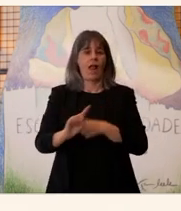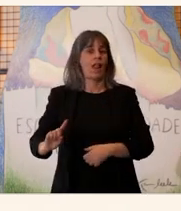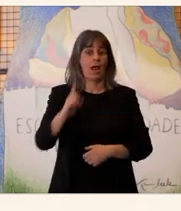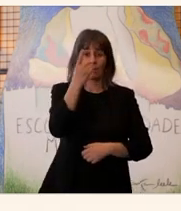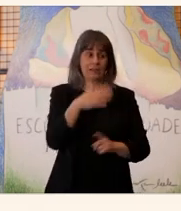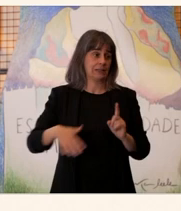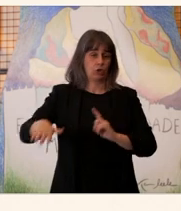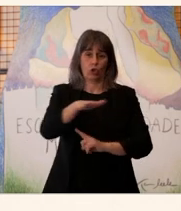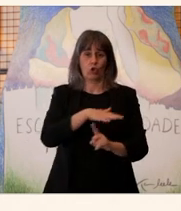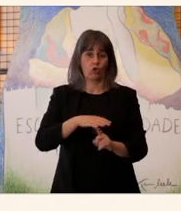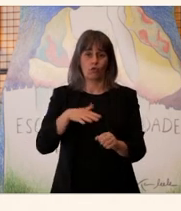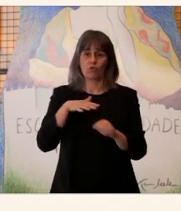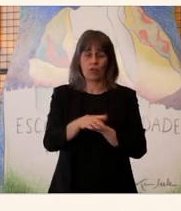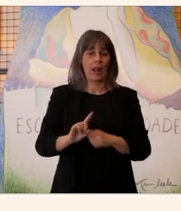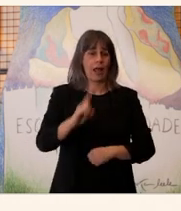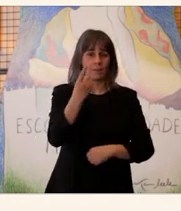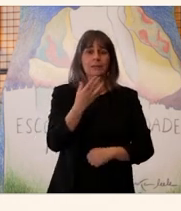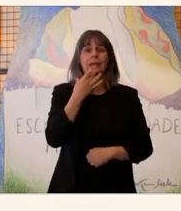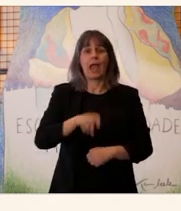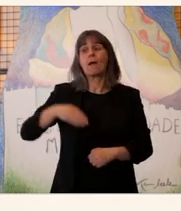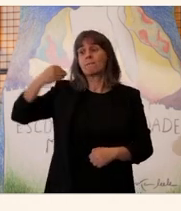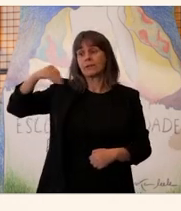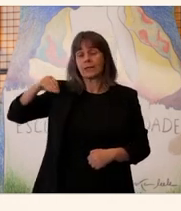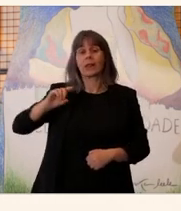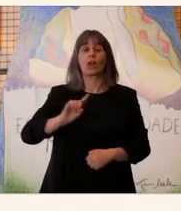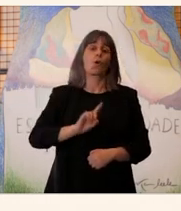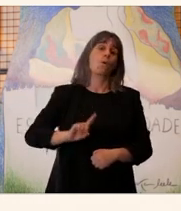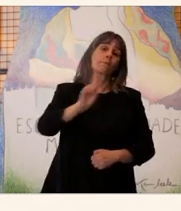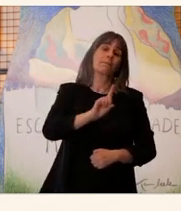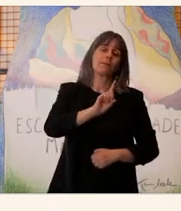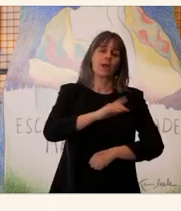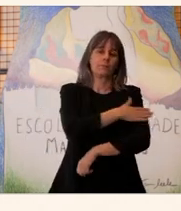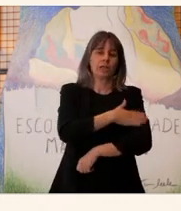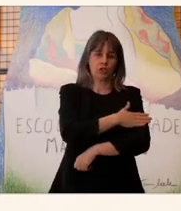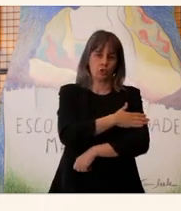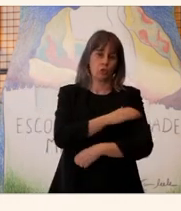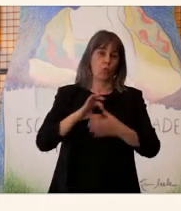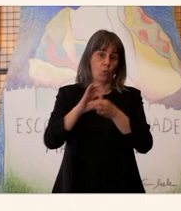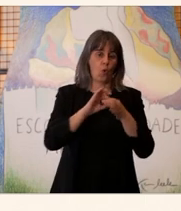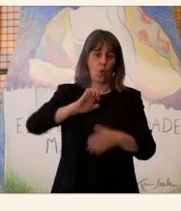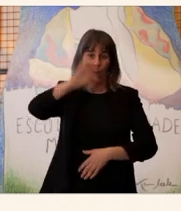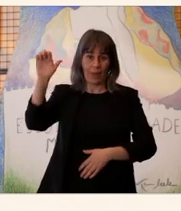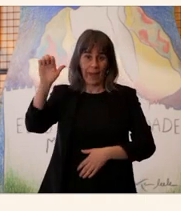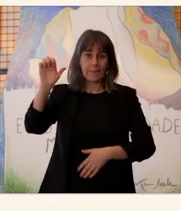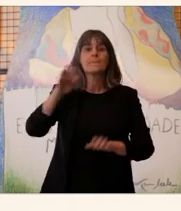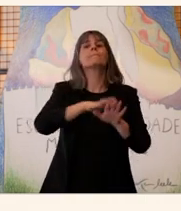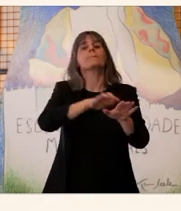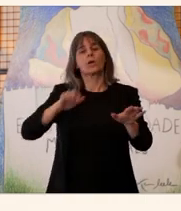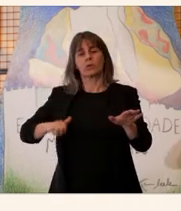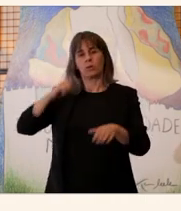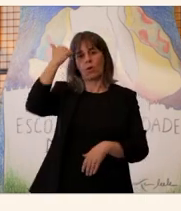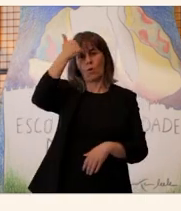entorno que son los presidentes y Primer Ministro de los países de la Unión Europea mayoritariamente son hombres